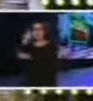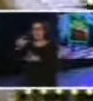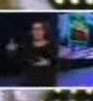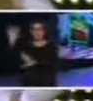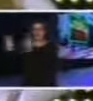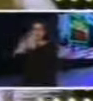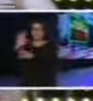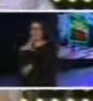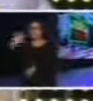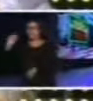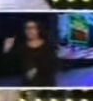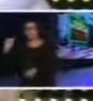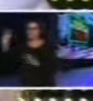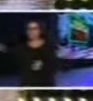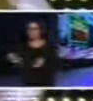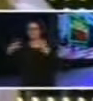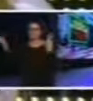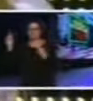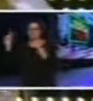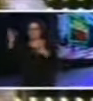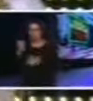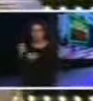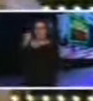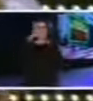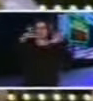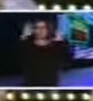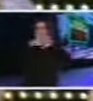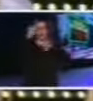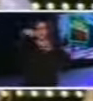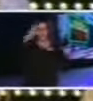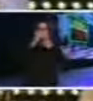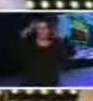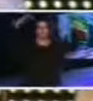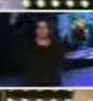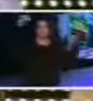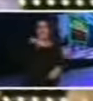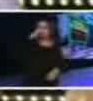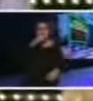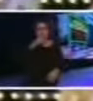organización no nos dejaron subir a este escenario y soltar nuestros globos. Este año, amigo, va por ti esos globos.